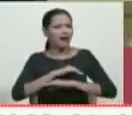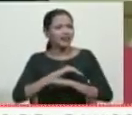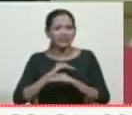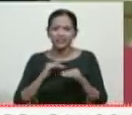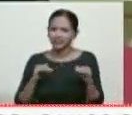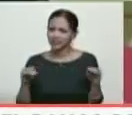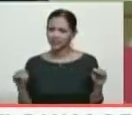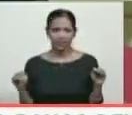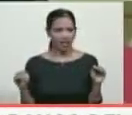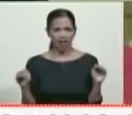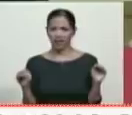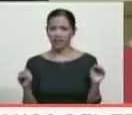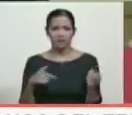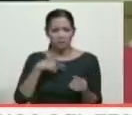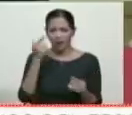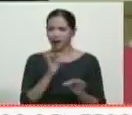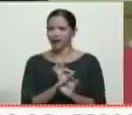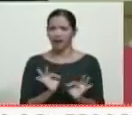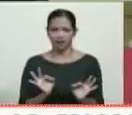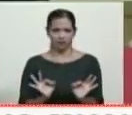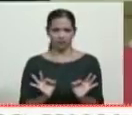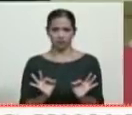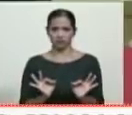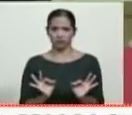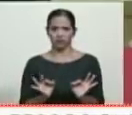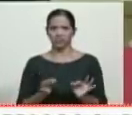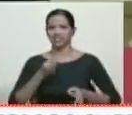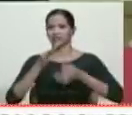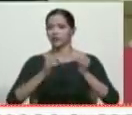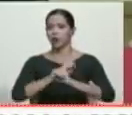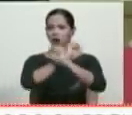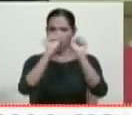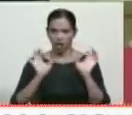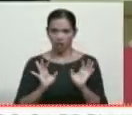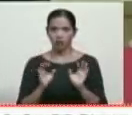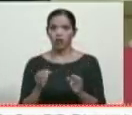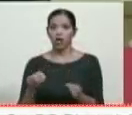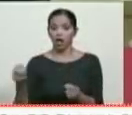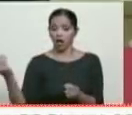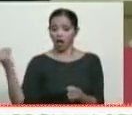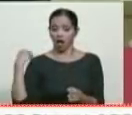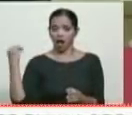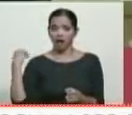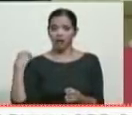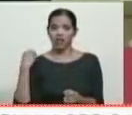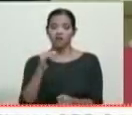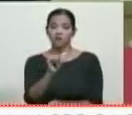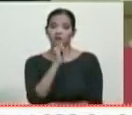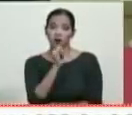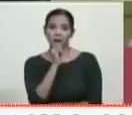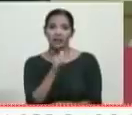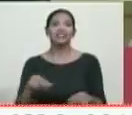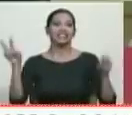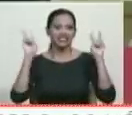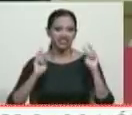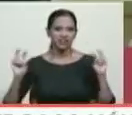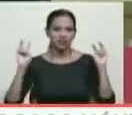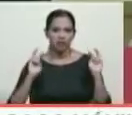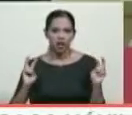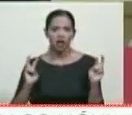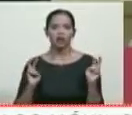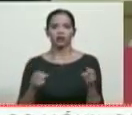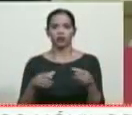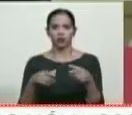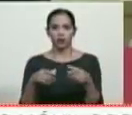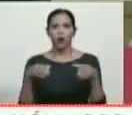sin ninguna cortapisa, nos han llegado denuncias de ciertos organismos o ciertas